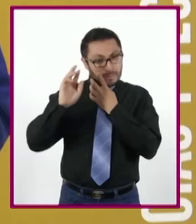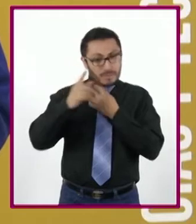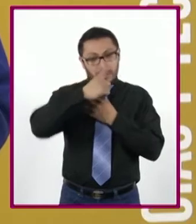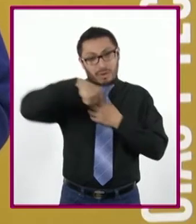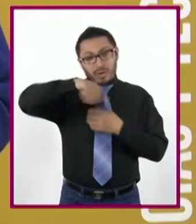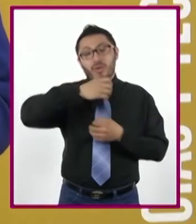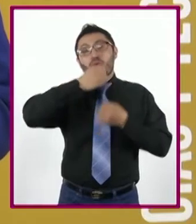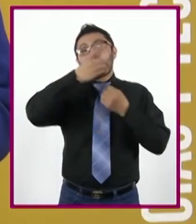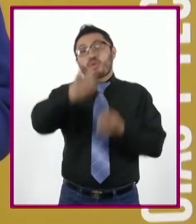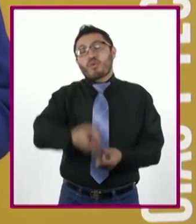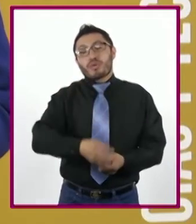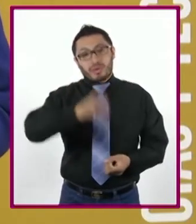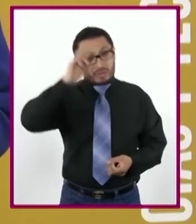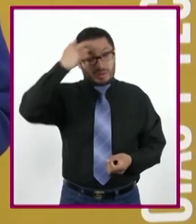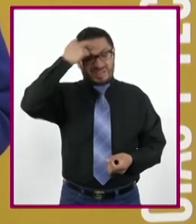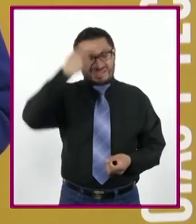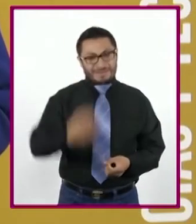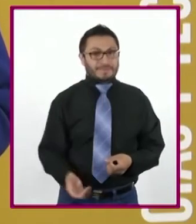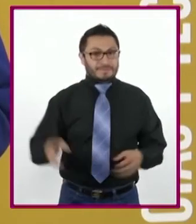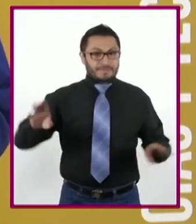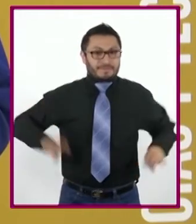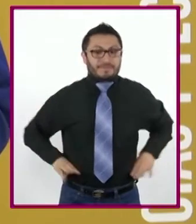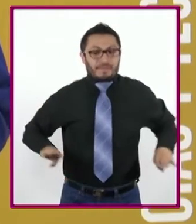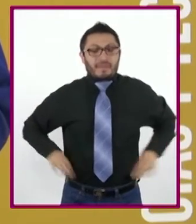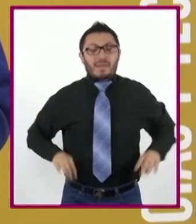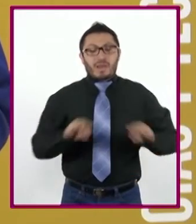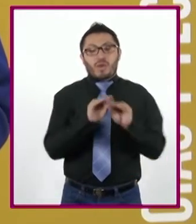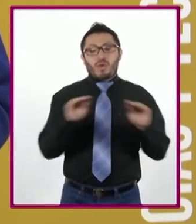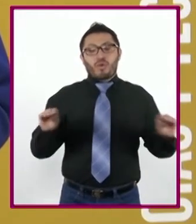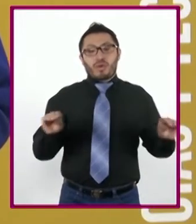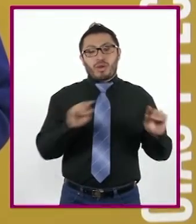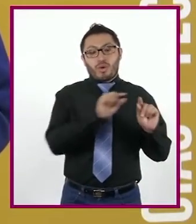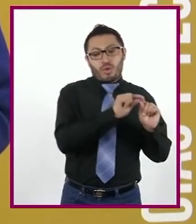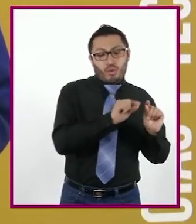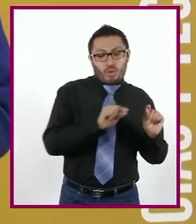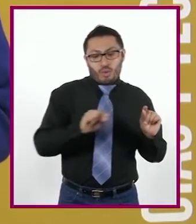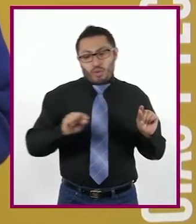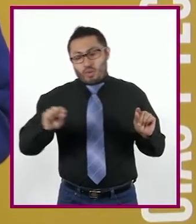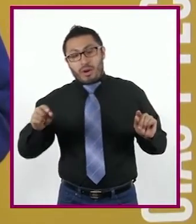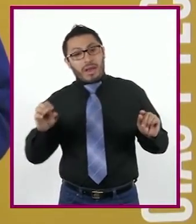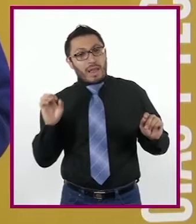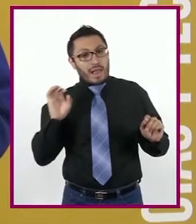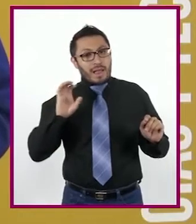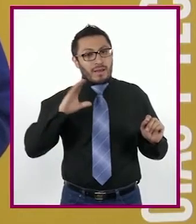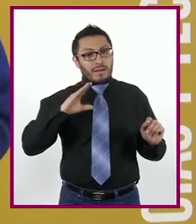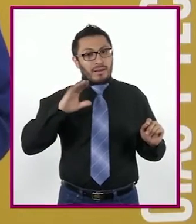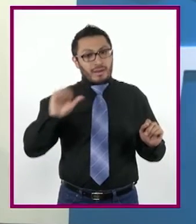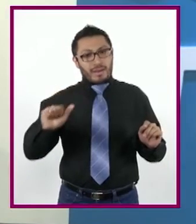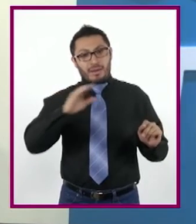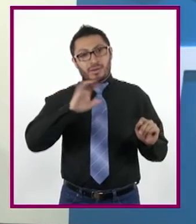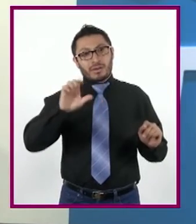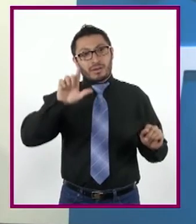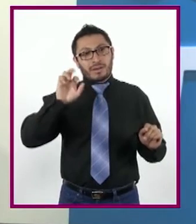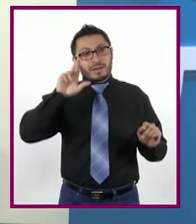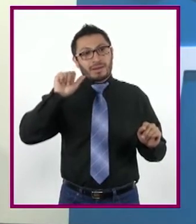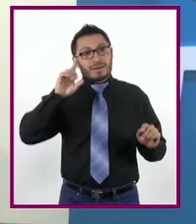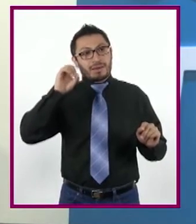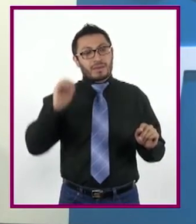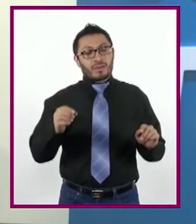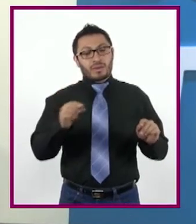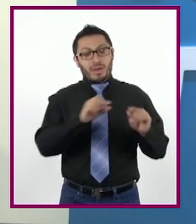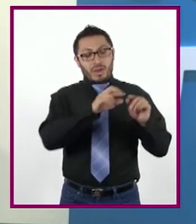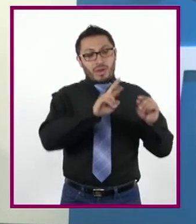los estudiantes las características del movimiento uniformemente acelerado que se presenta en el riel. 1.